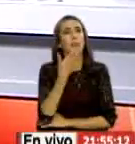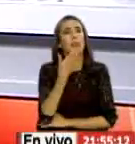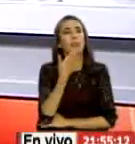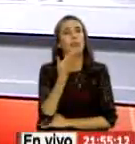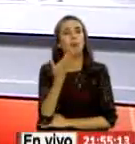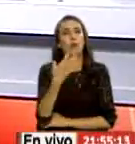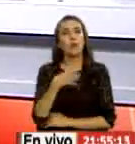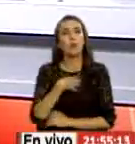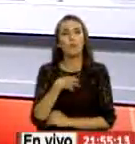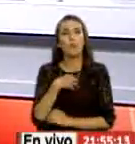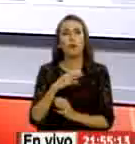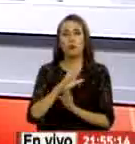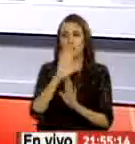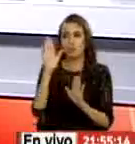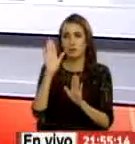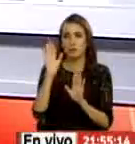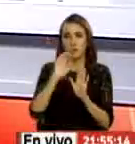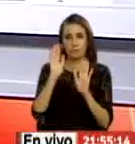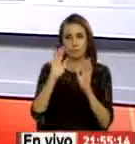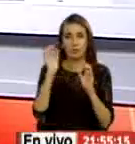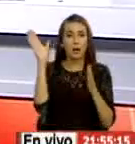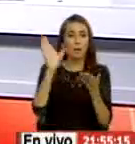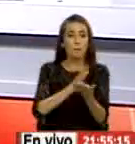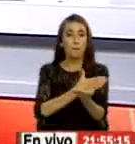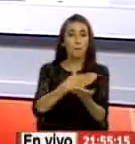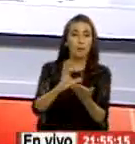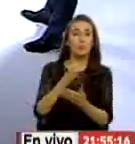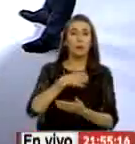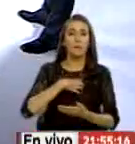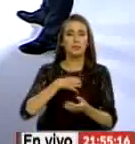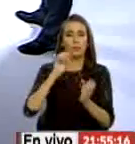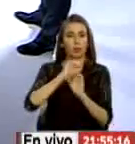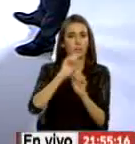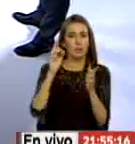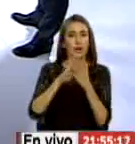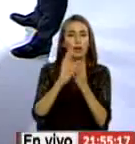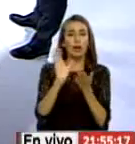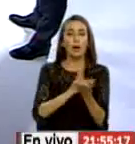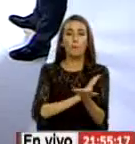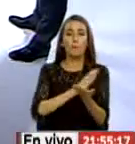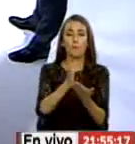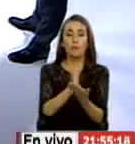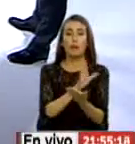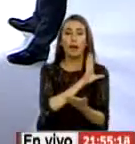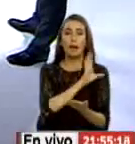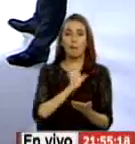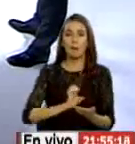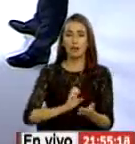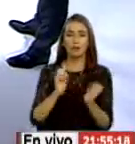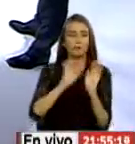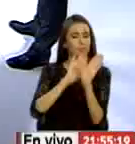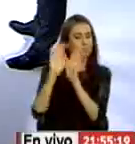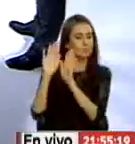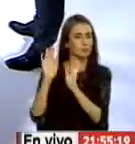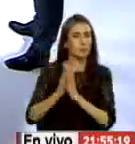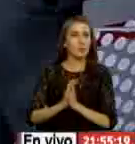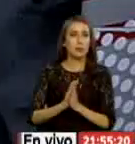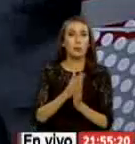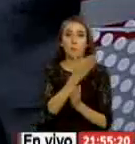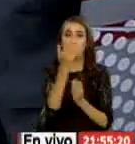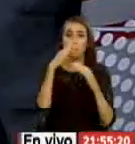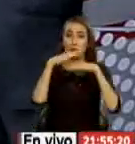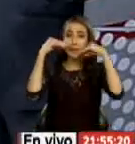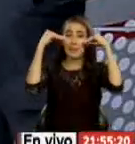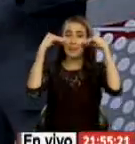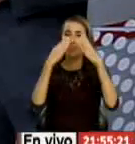a bulear. No queremos escuchar esa música, por favor. Más ¿cómo respeto. ¿Cómo está? Nuestro querido Fernando Estrada. Mira esa sonrisa, Valeria. No. Valeria, Mariux.